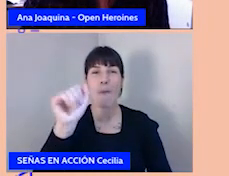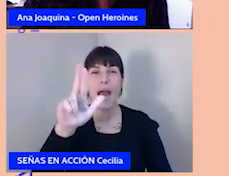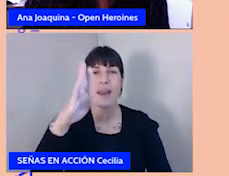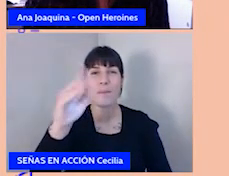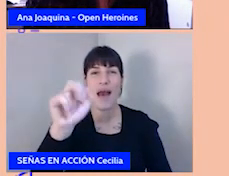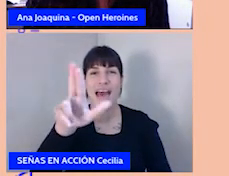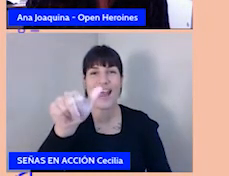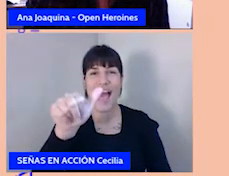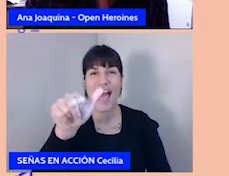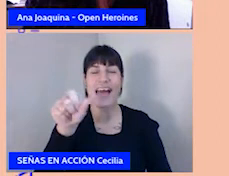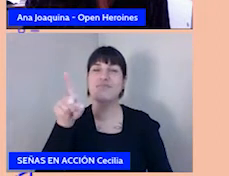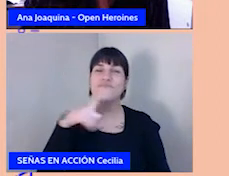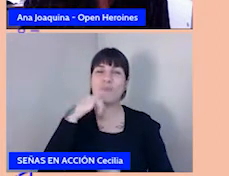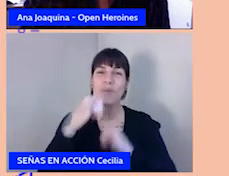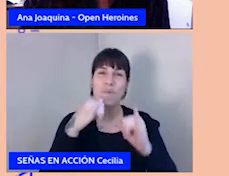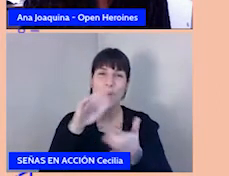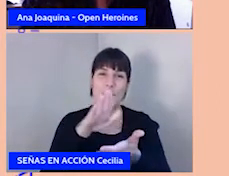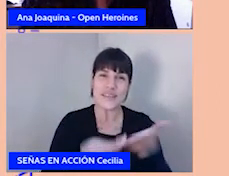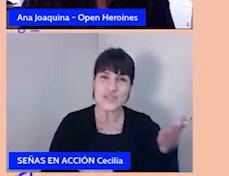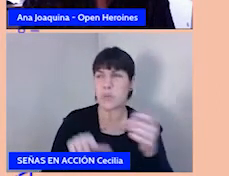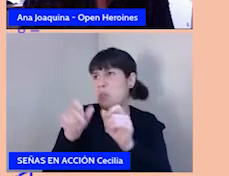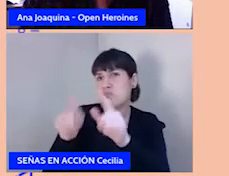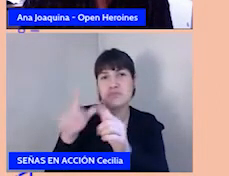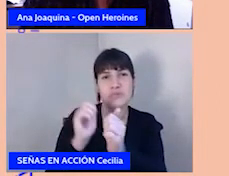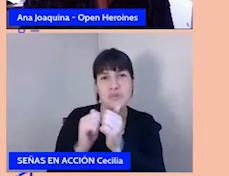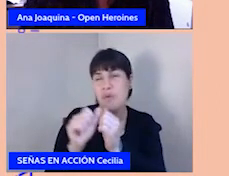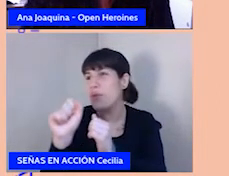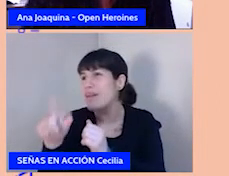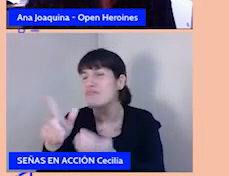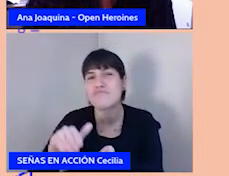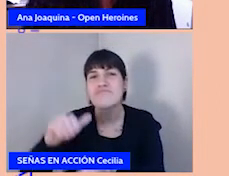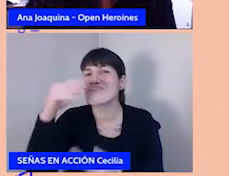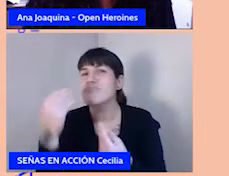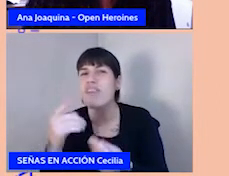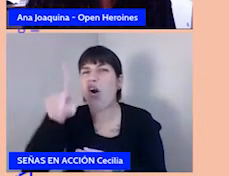también sobre ella, su historia y la comunidad en la que participa.